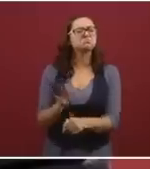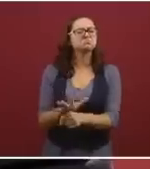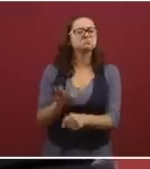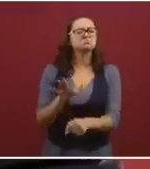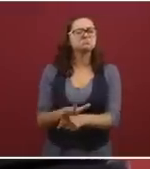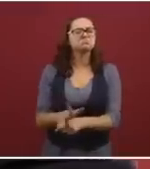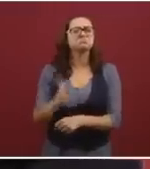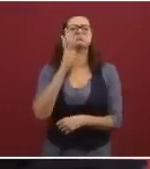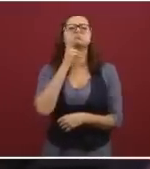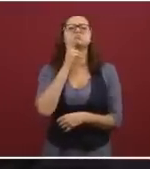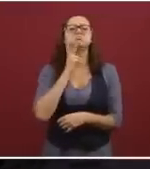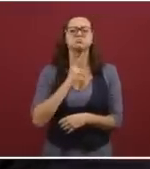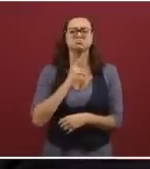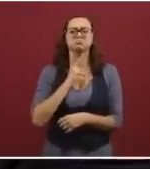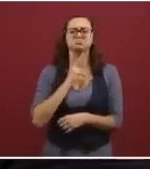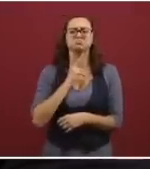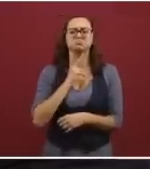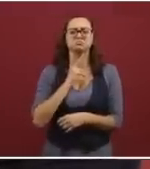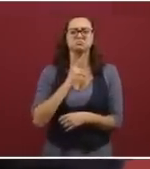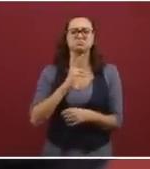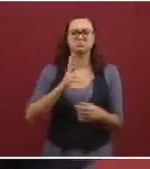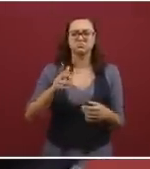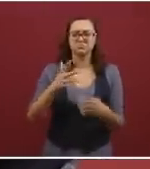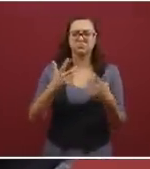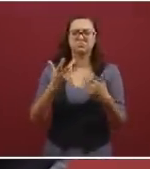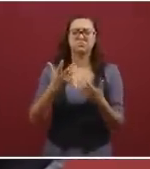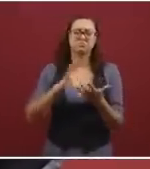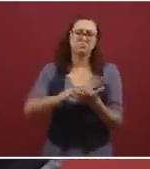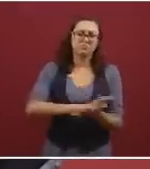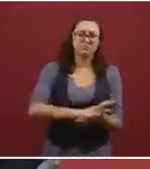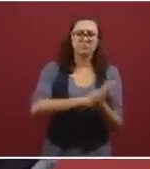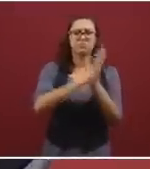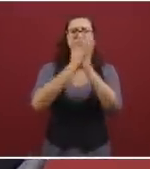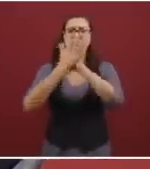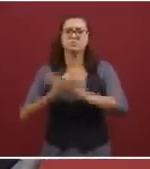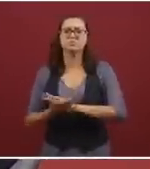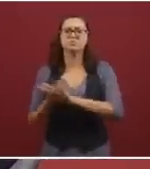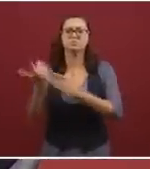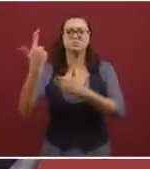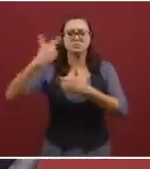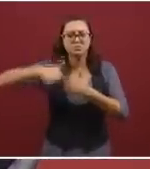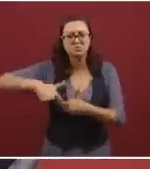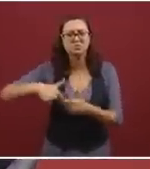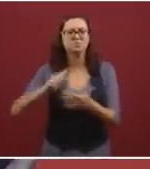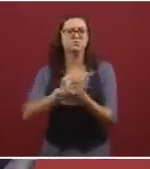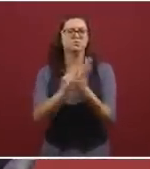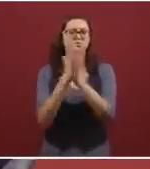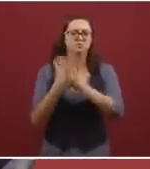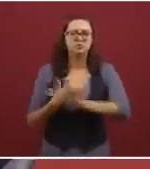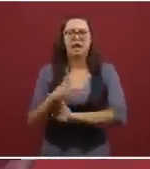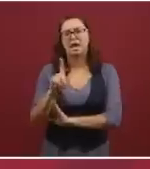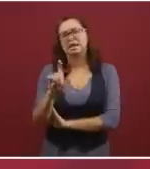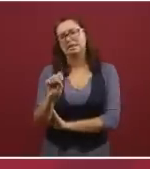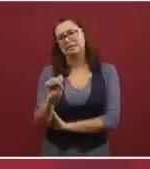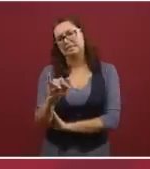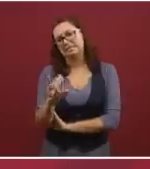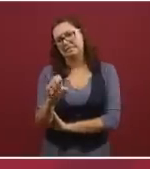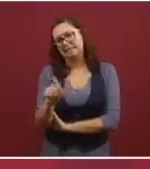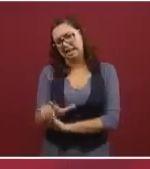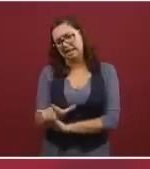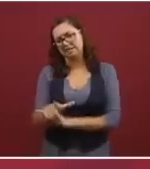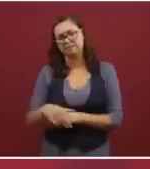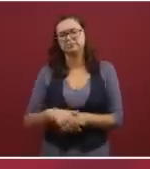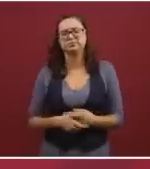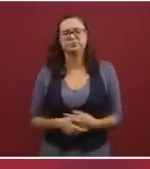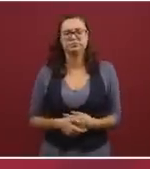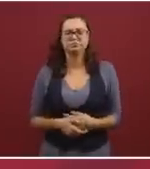para convertir esa materia prima en gasolinas, en diésel, y que